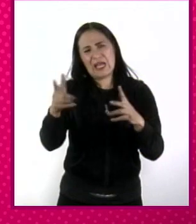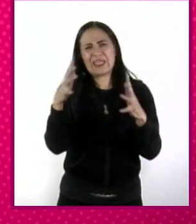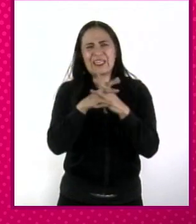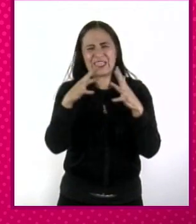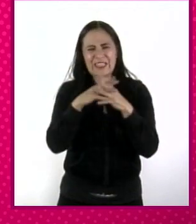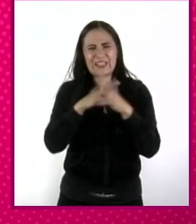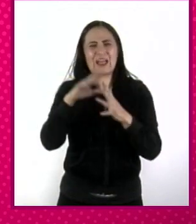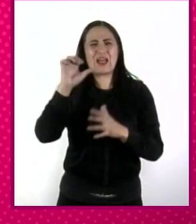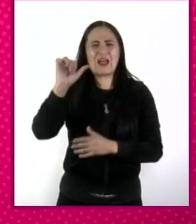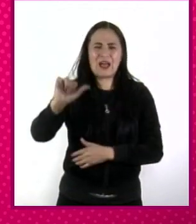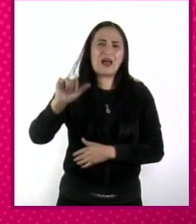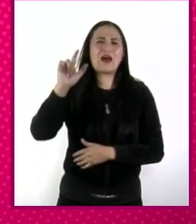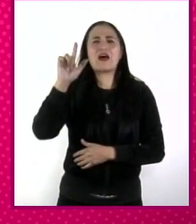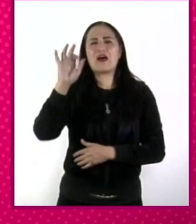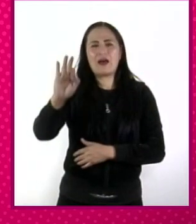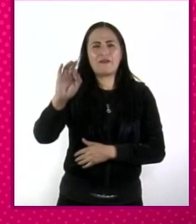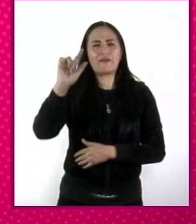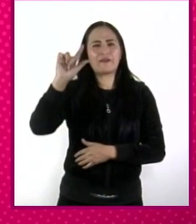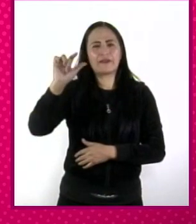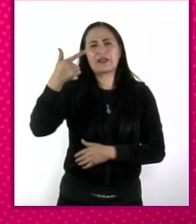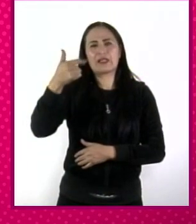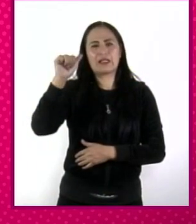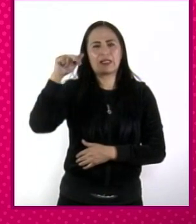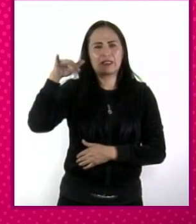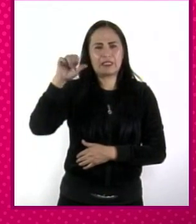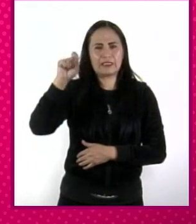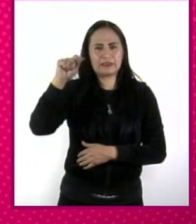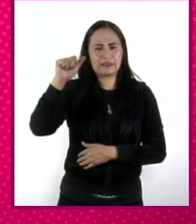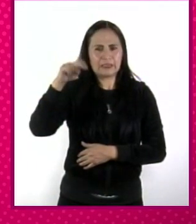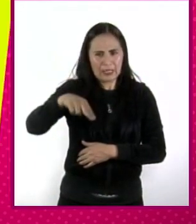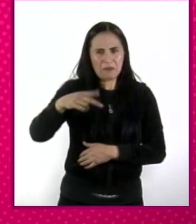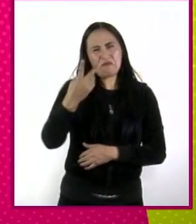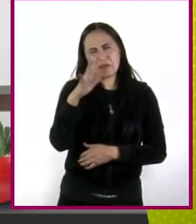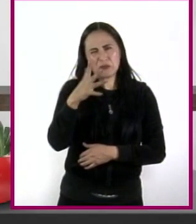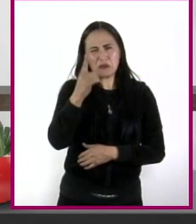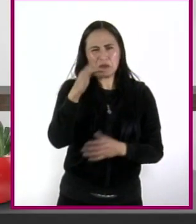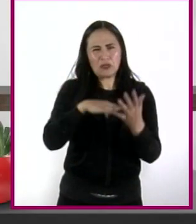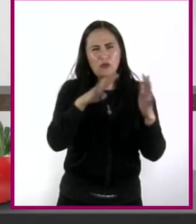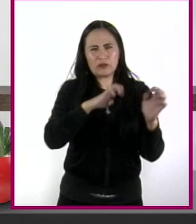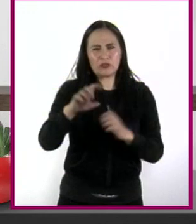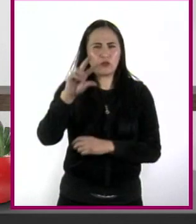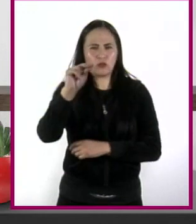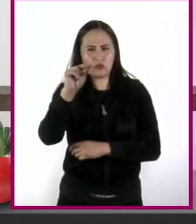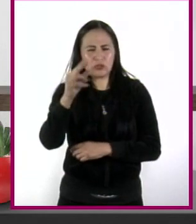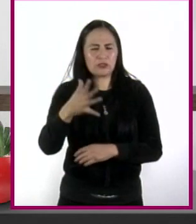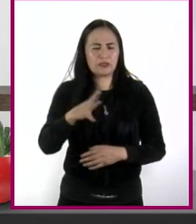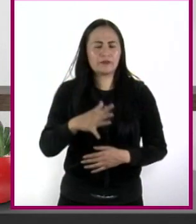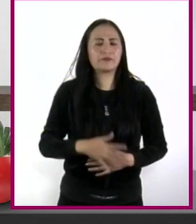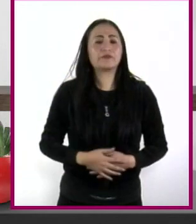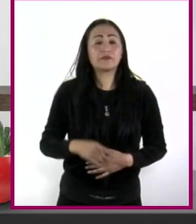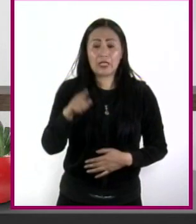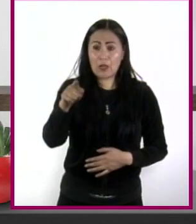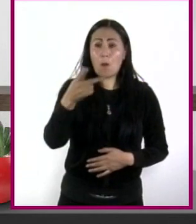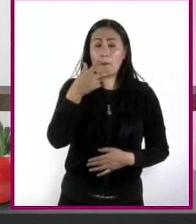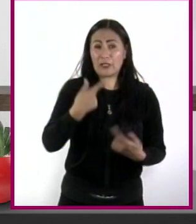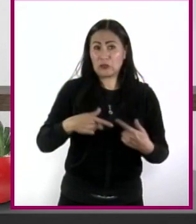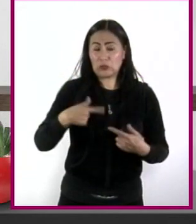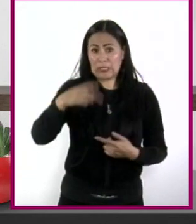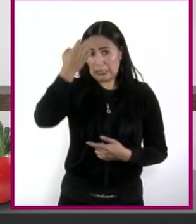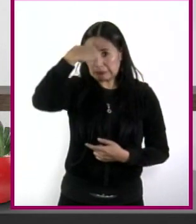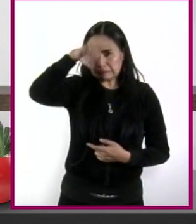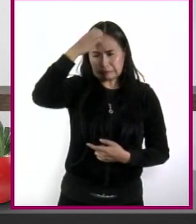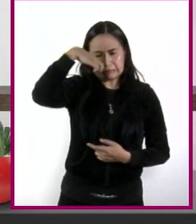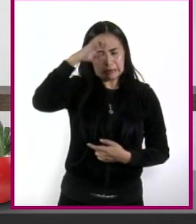a finales de los años 70 y principios de los años 80. Como ya escuchamos en voz de nuestro especialista,